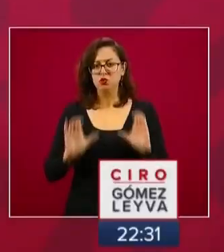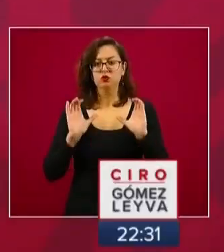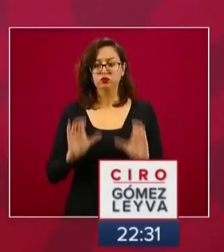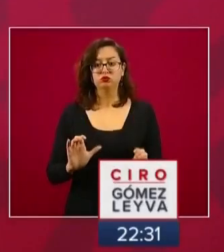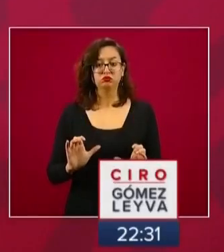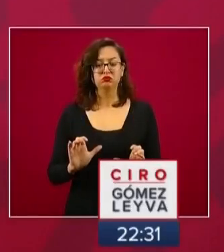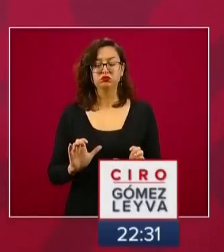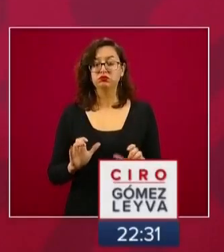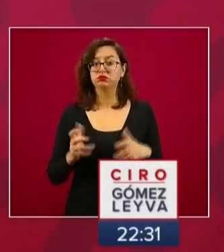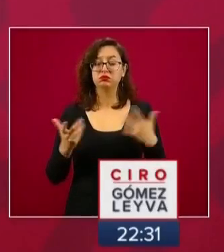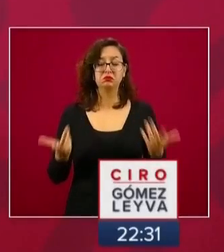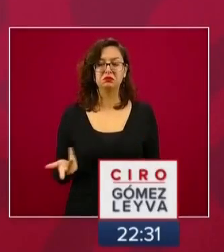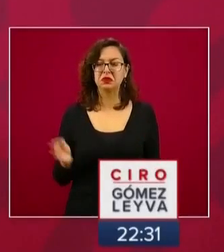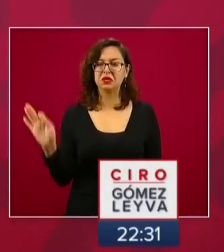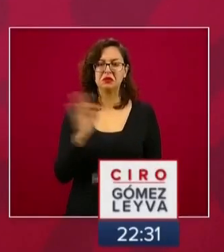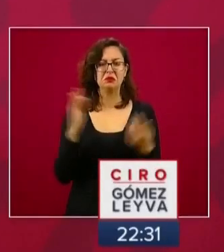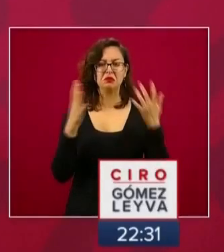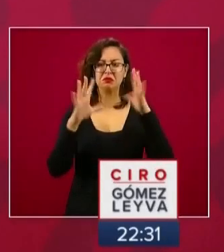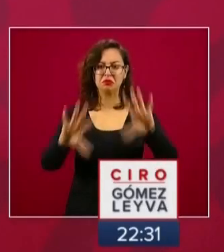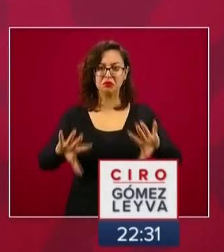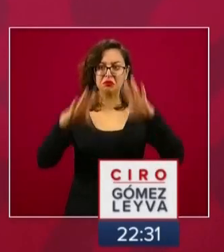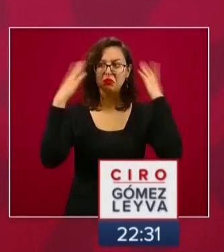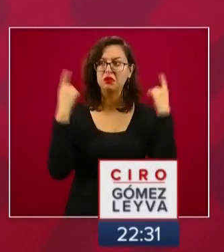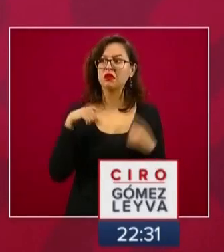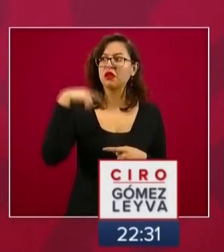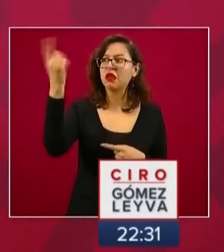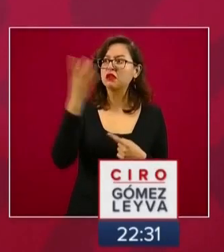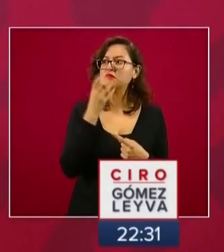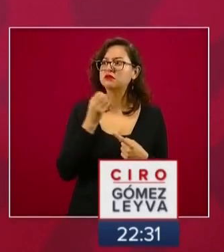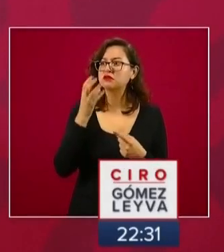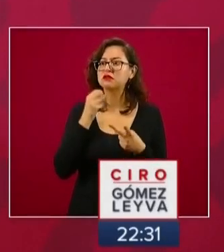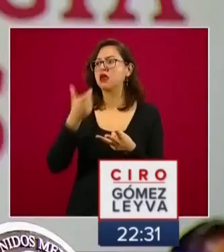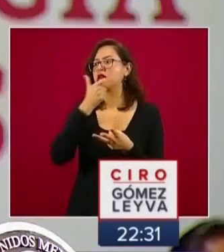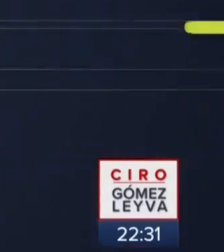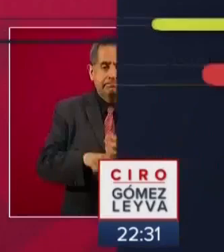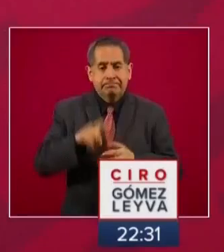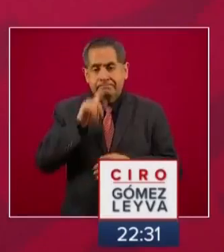contenidos educativos que produzca el gobierno federal.